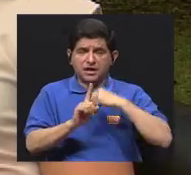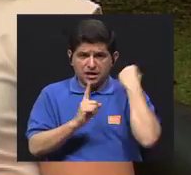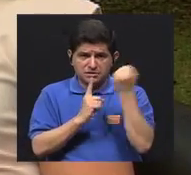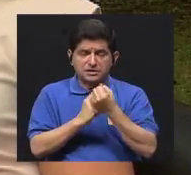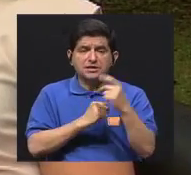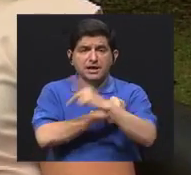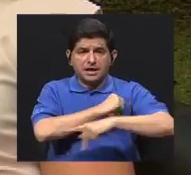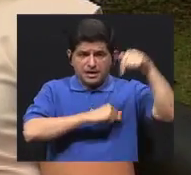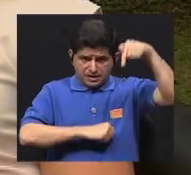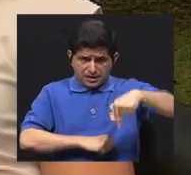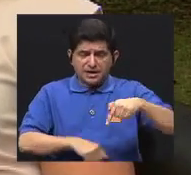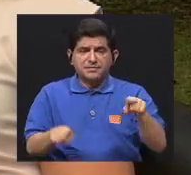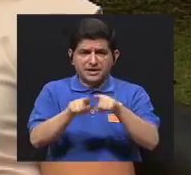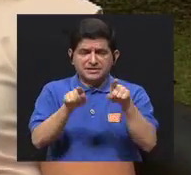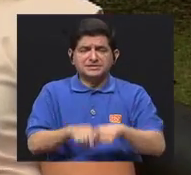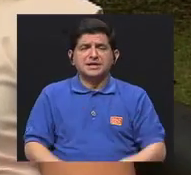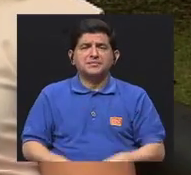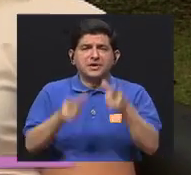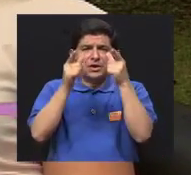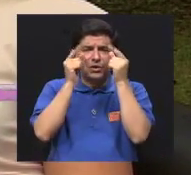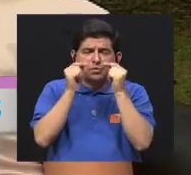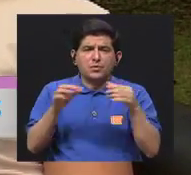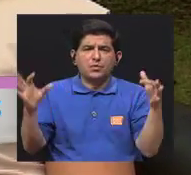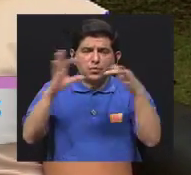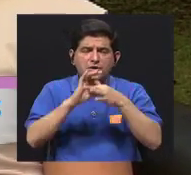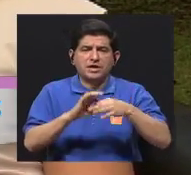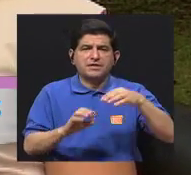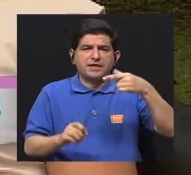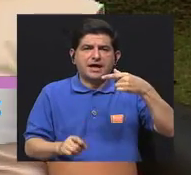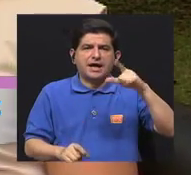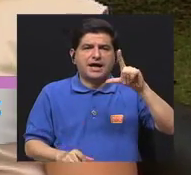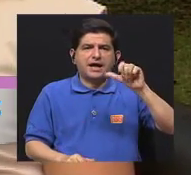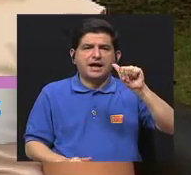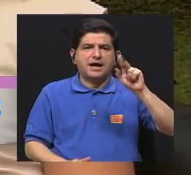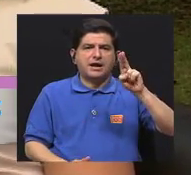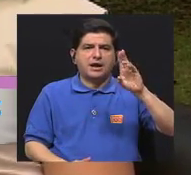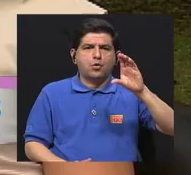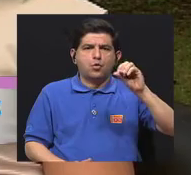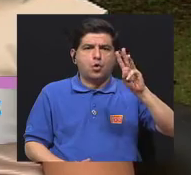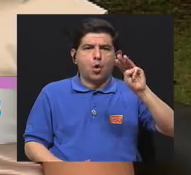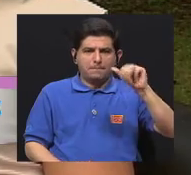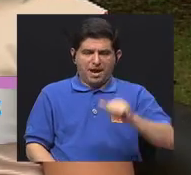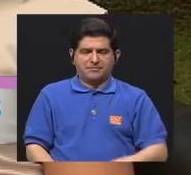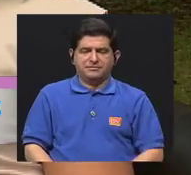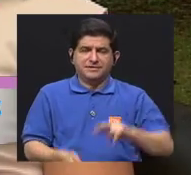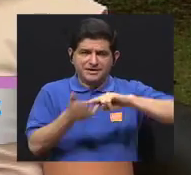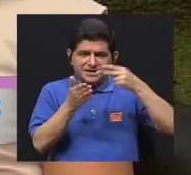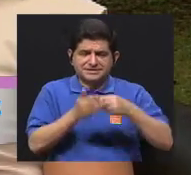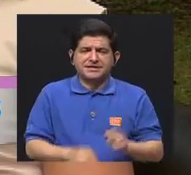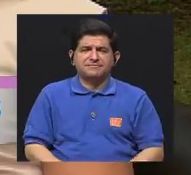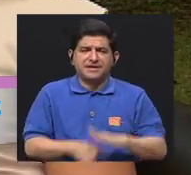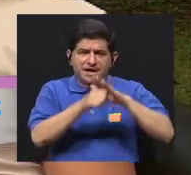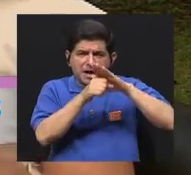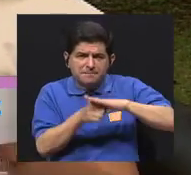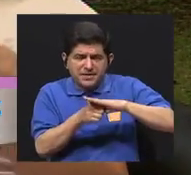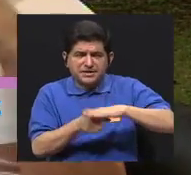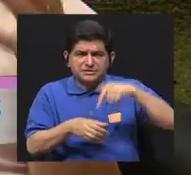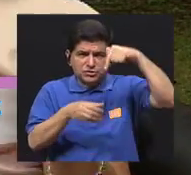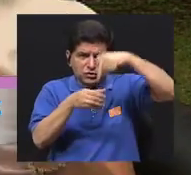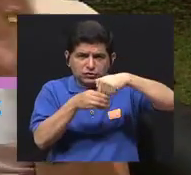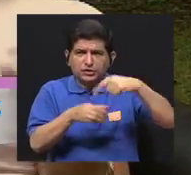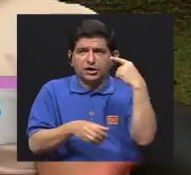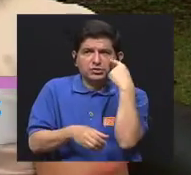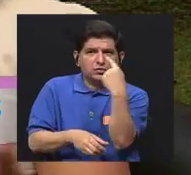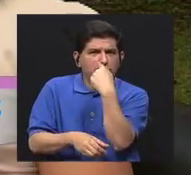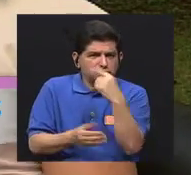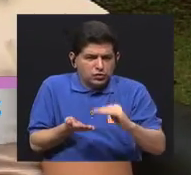nuestro país también es importante la pérdida visual asociada a glaucoma. El glaucoma es presión intraocular o la presión de los